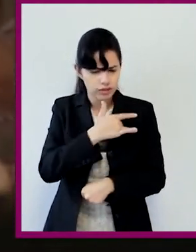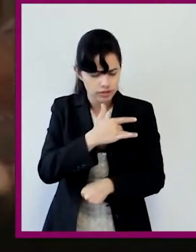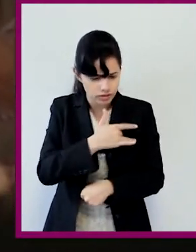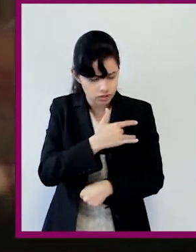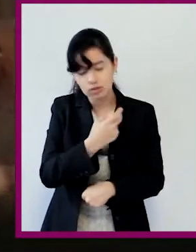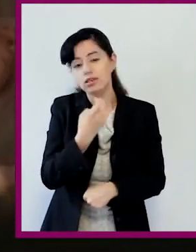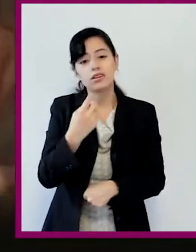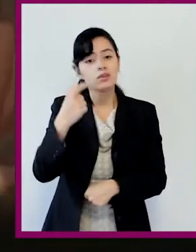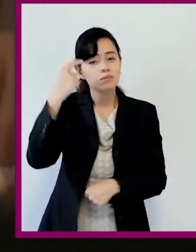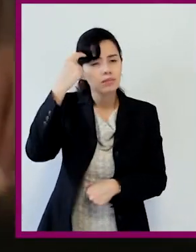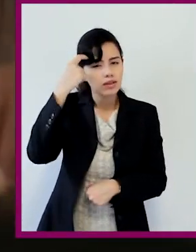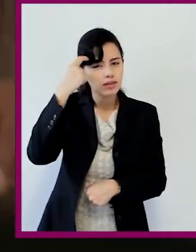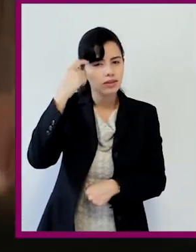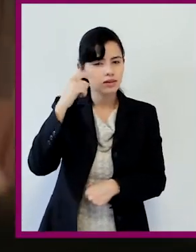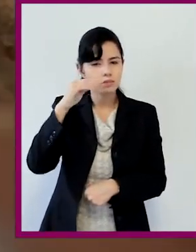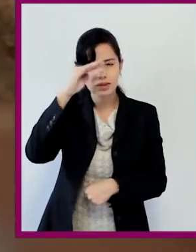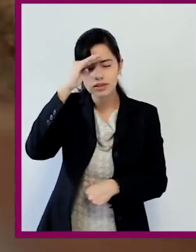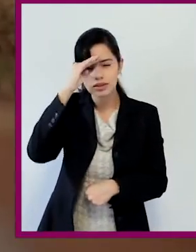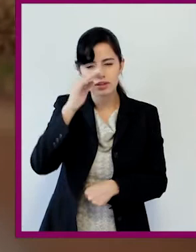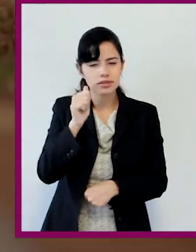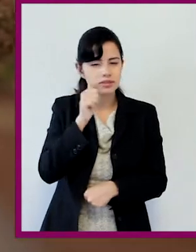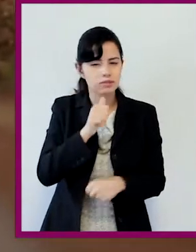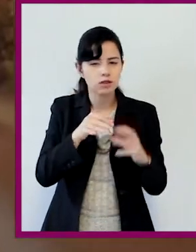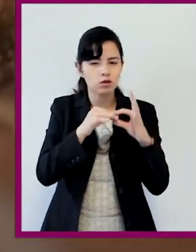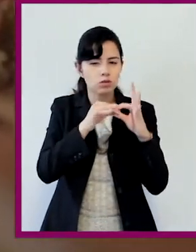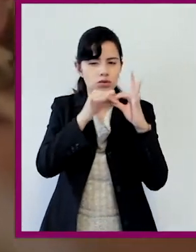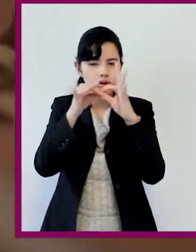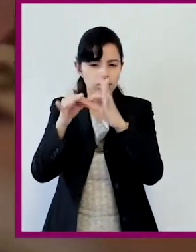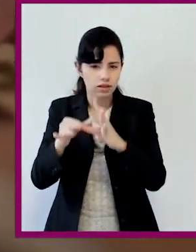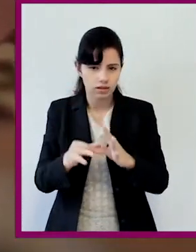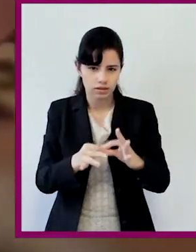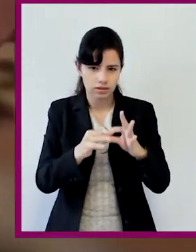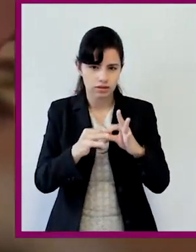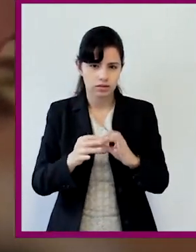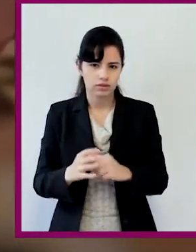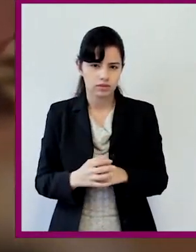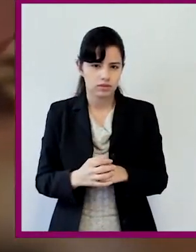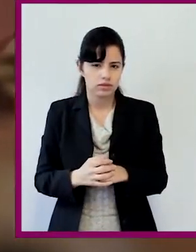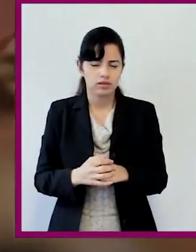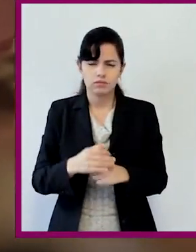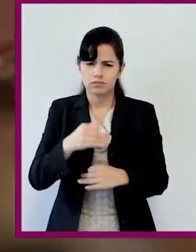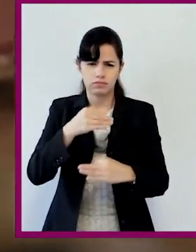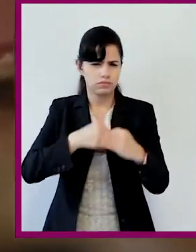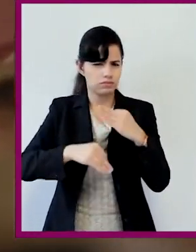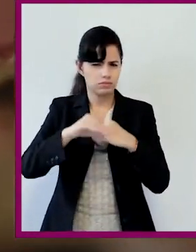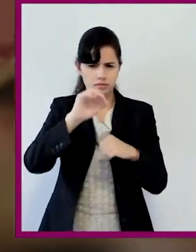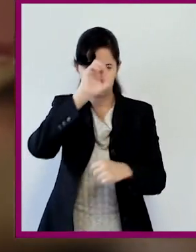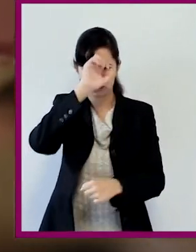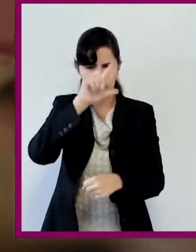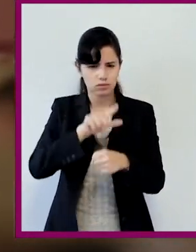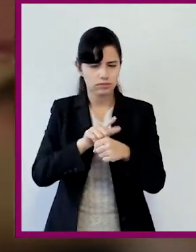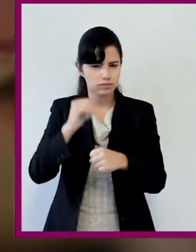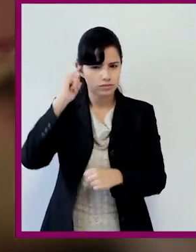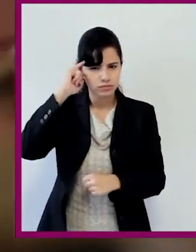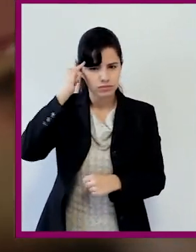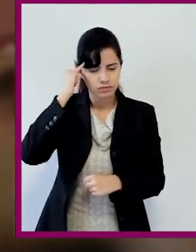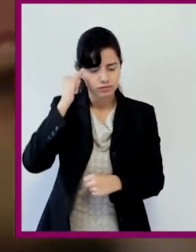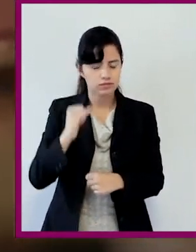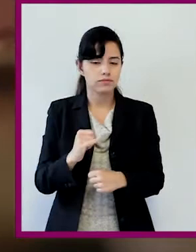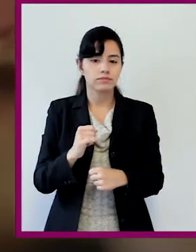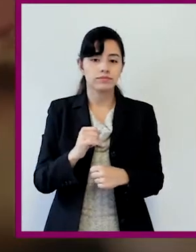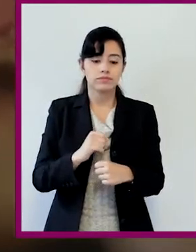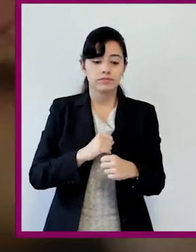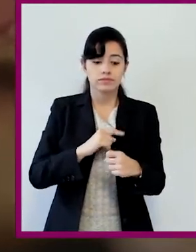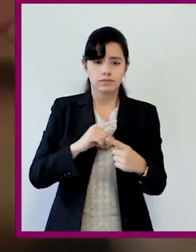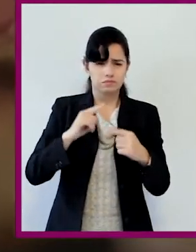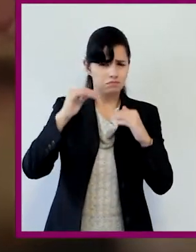unidad. Creo que en realidad todas las culturas indígenas, desde lo más arriba hasta lo más